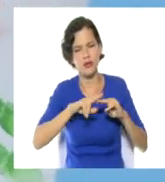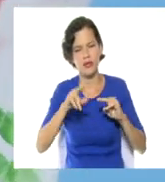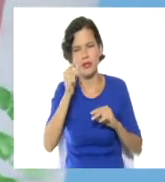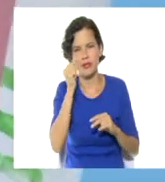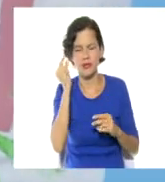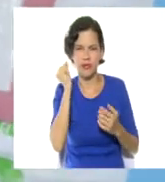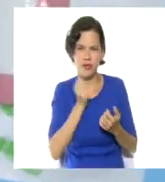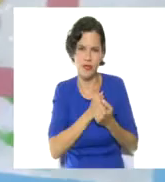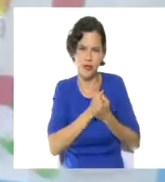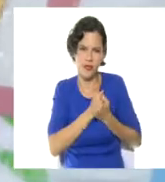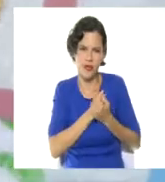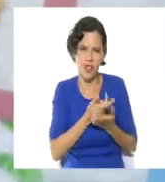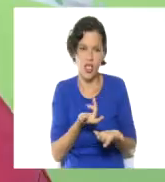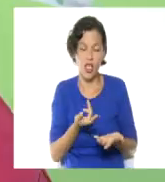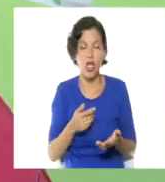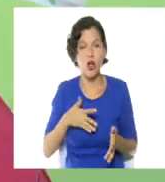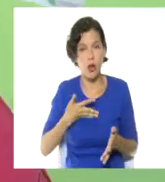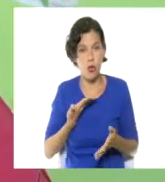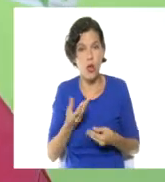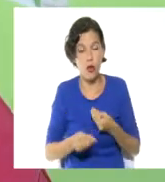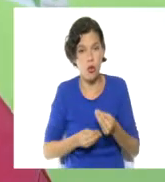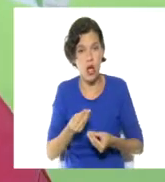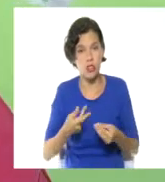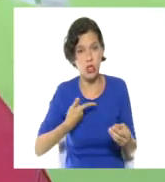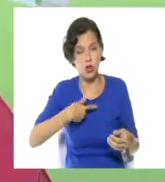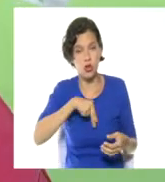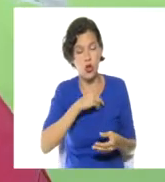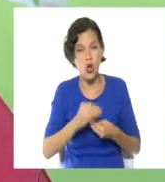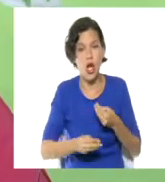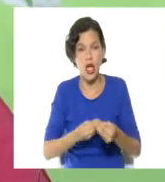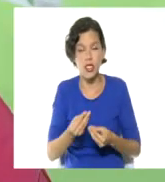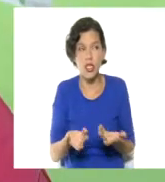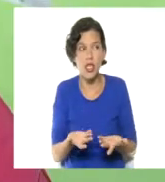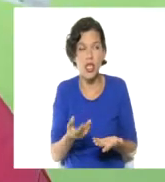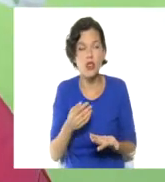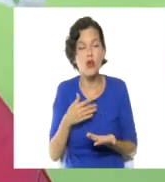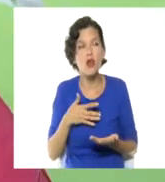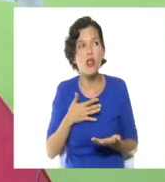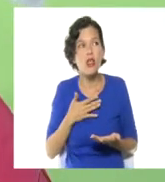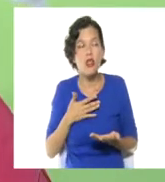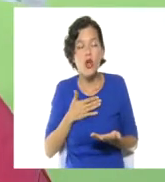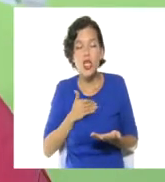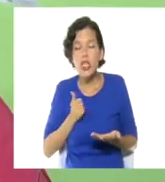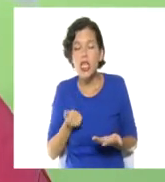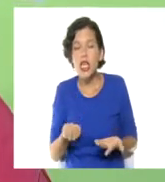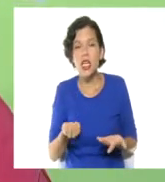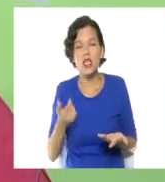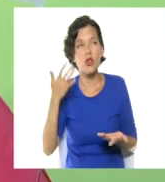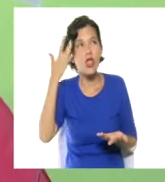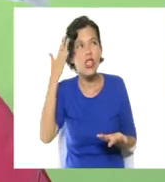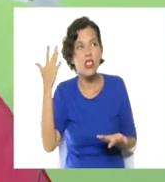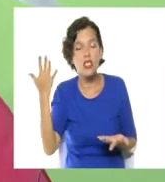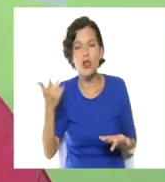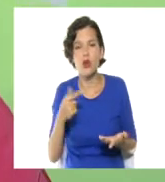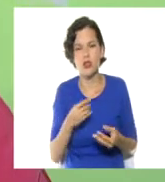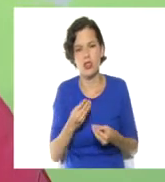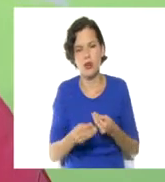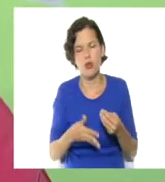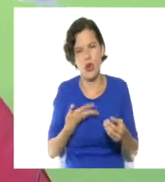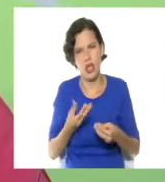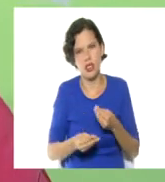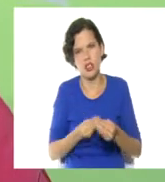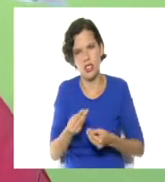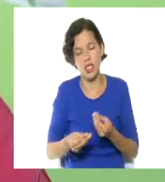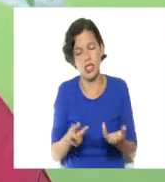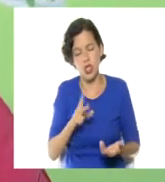y en la medida de nuestras posibilidades hacer que estos anhelos se cumplan. Por ejemplo, si no tenemos una mesa tan